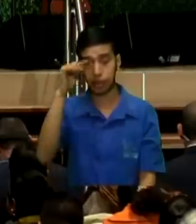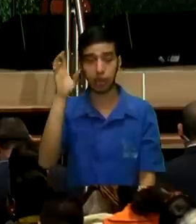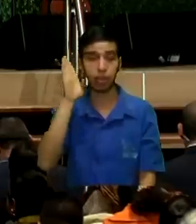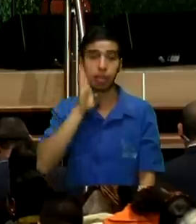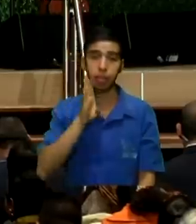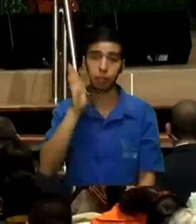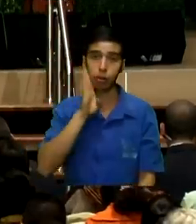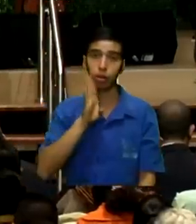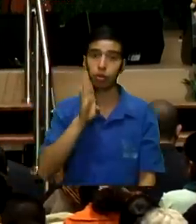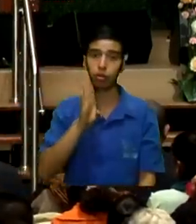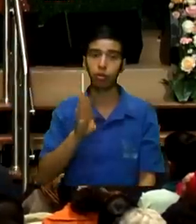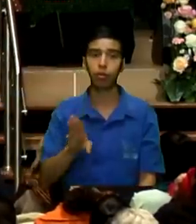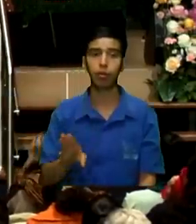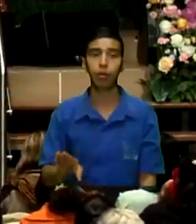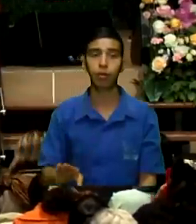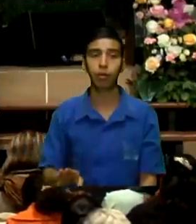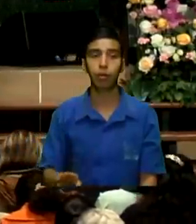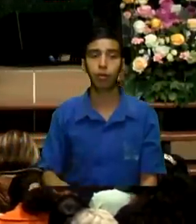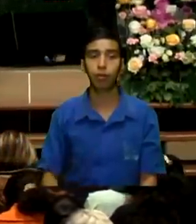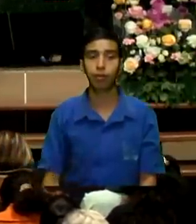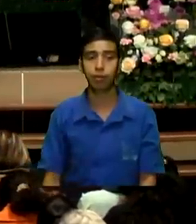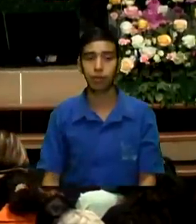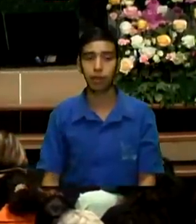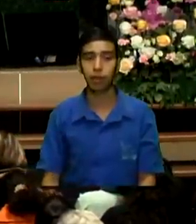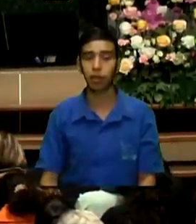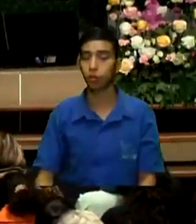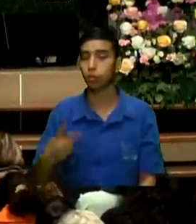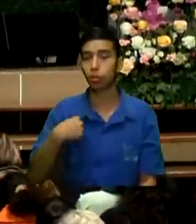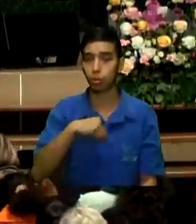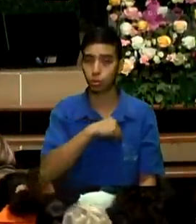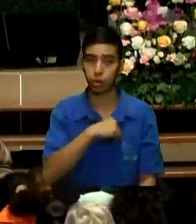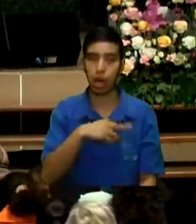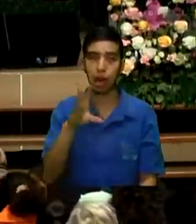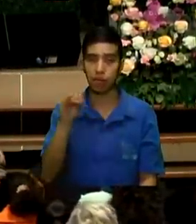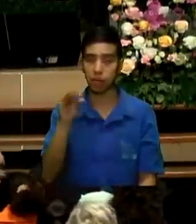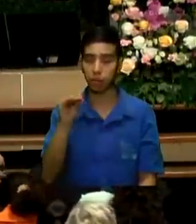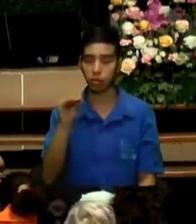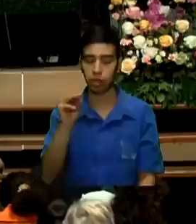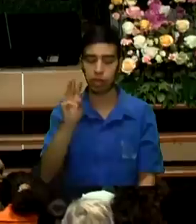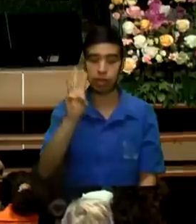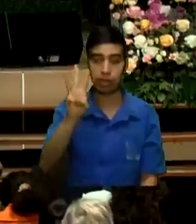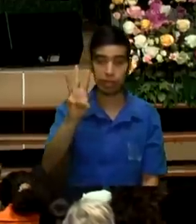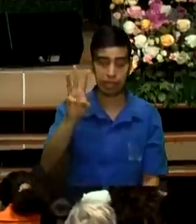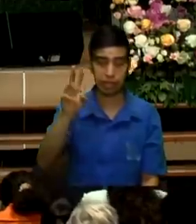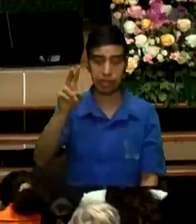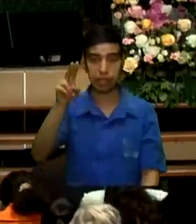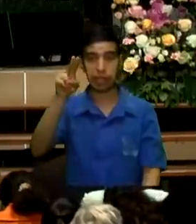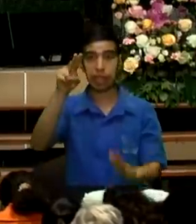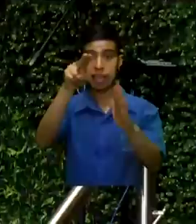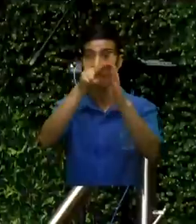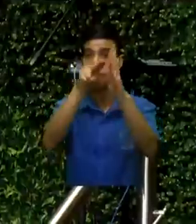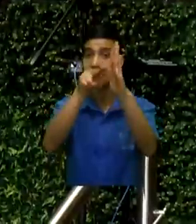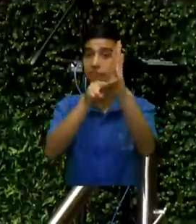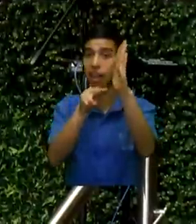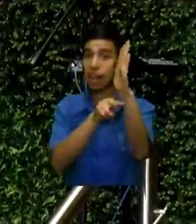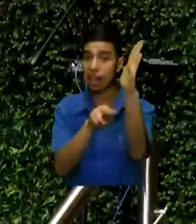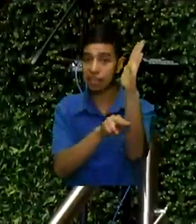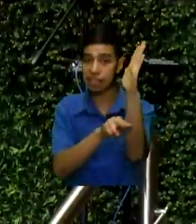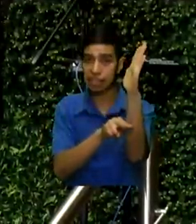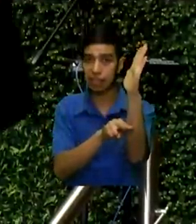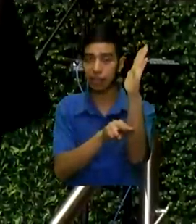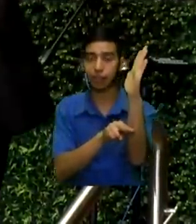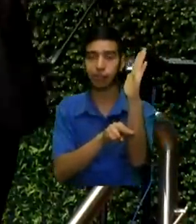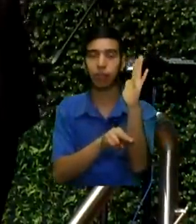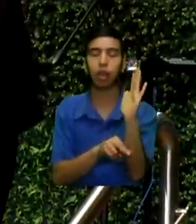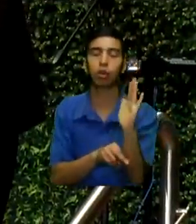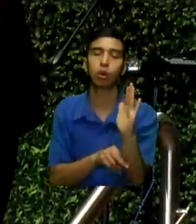recuérdense que estuvimos diciendo que habían tres niveles, soldado, atleta y labrador.